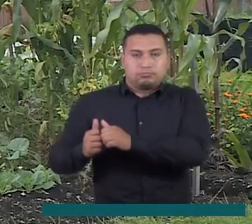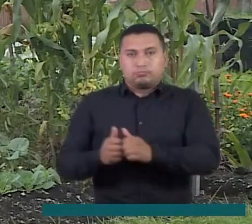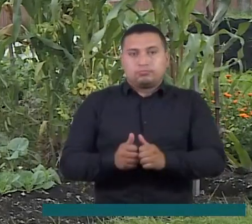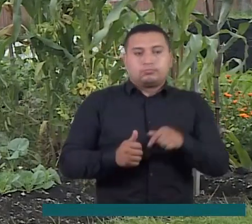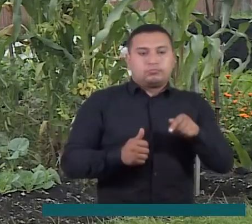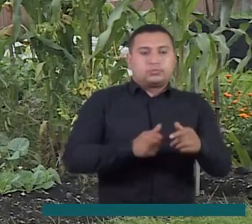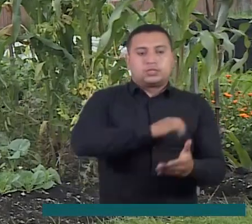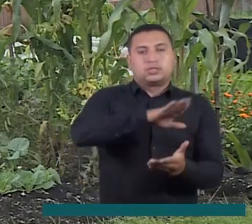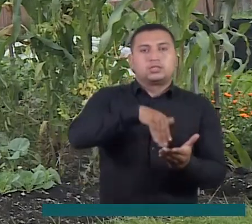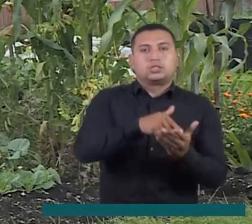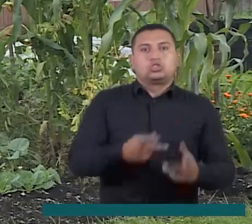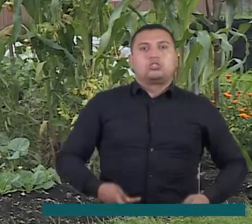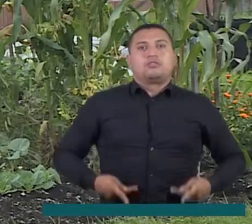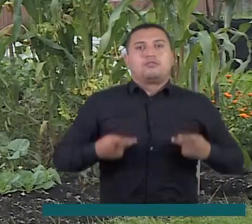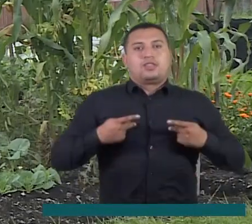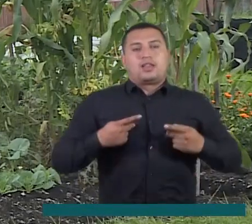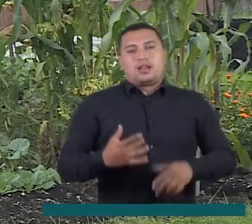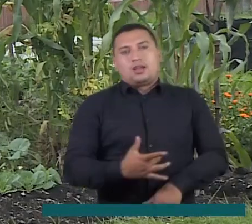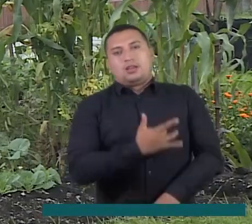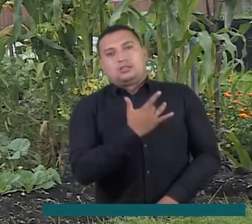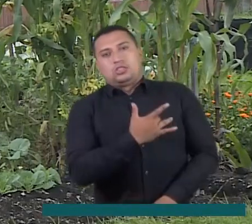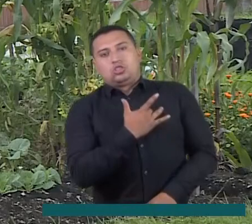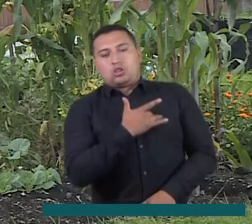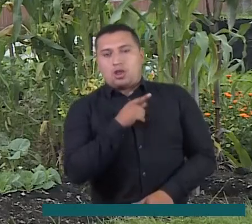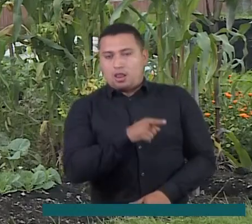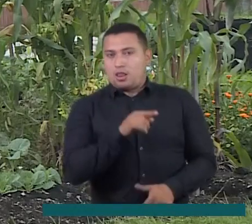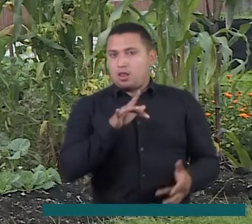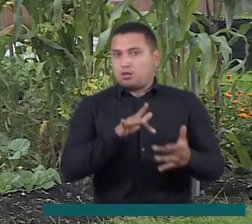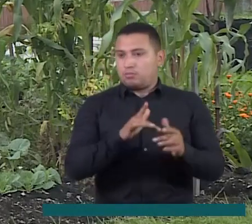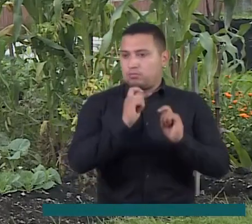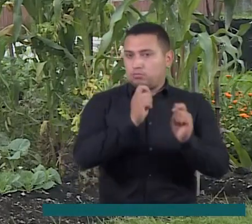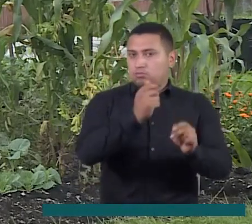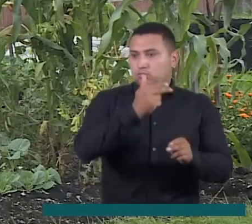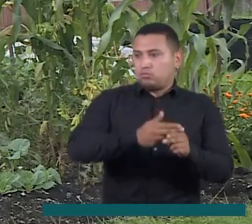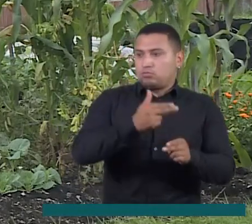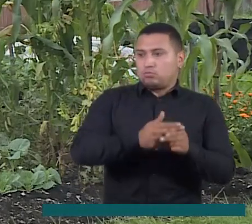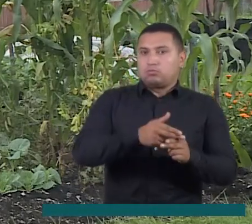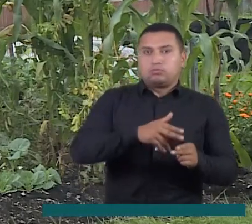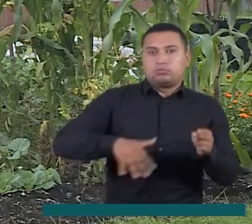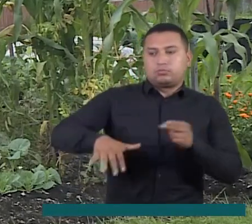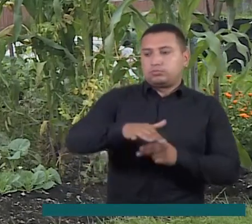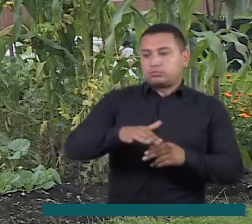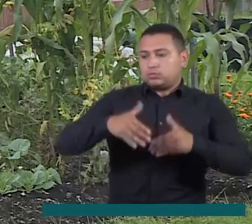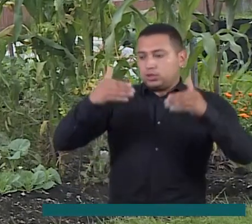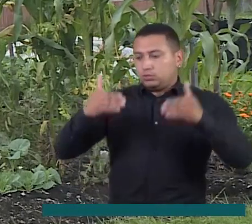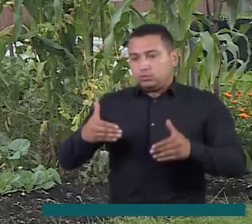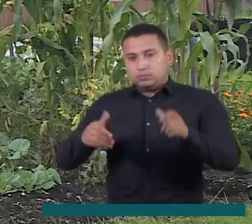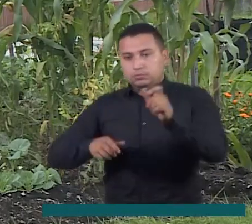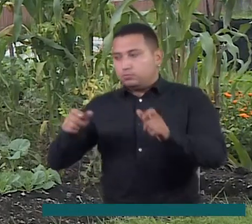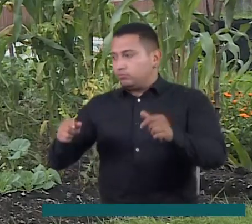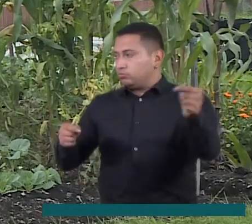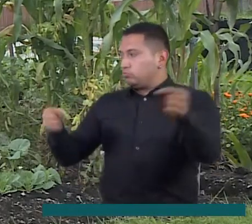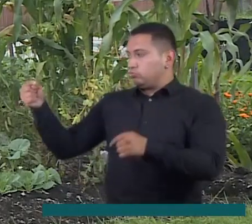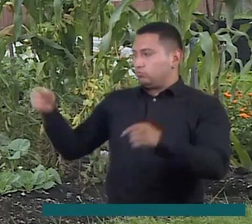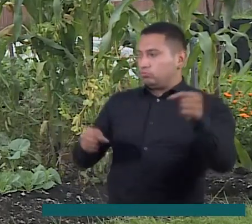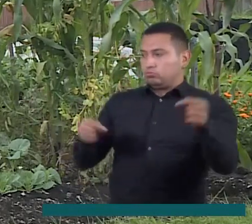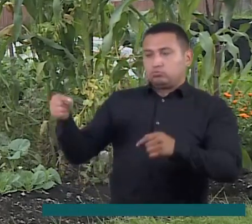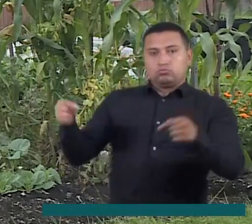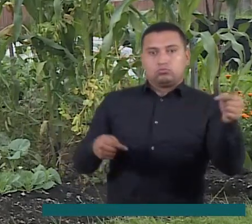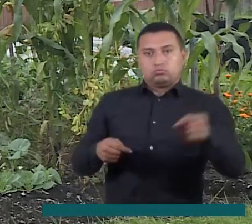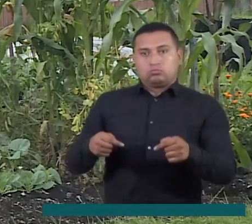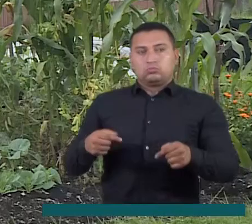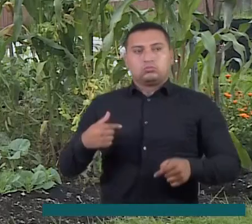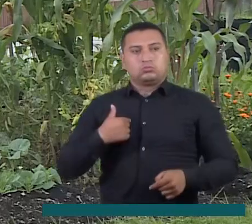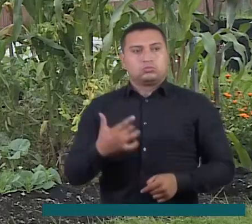Sensorial, donde asisten todos los chicos de discapacidad de acá del municipio, me sentí sola, me sentí sin